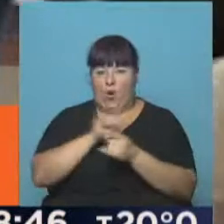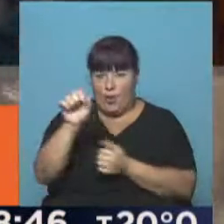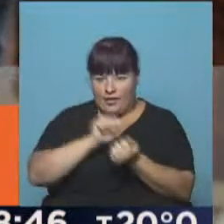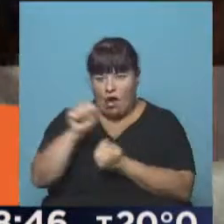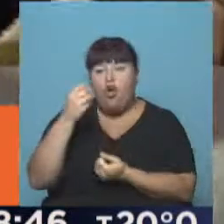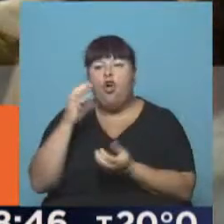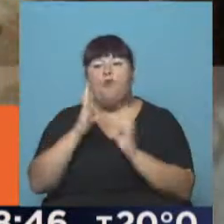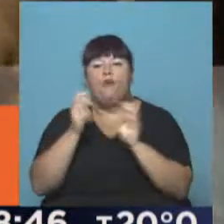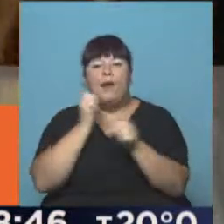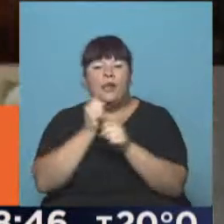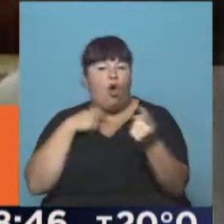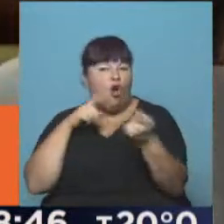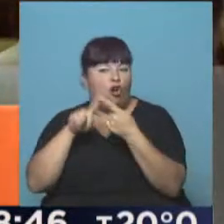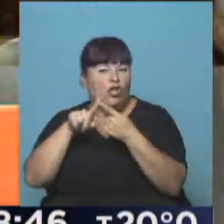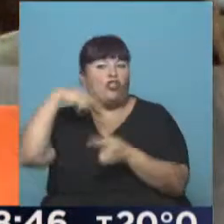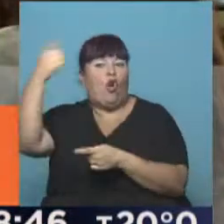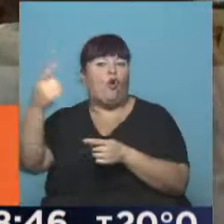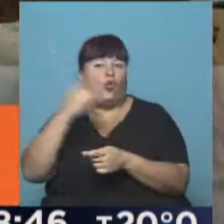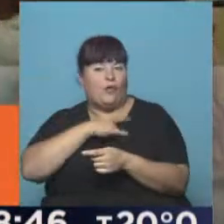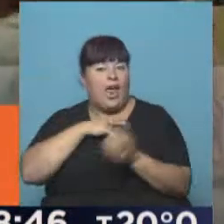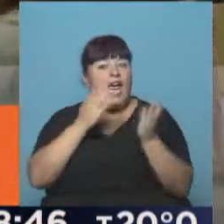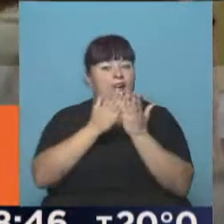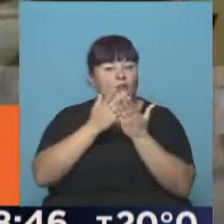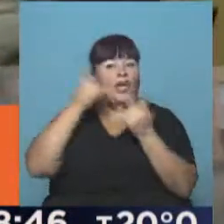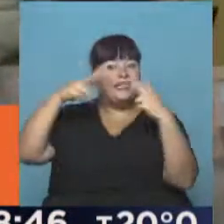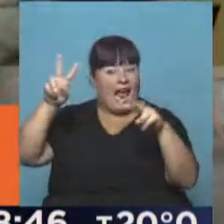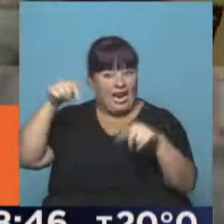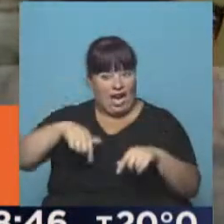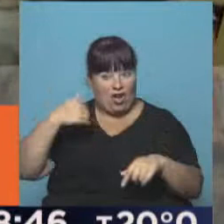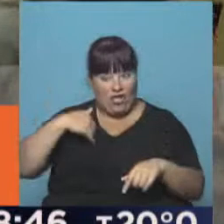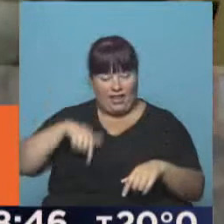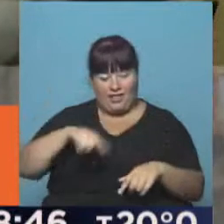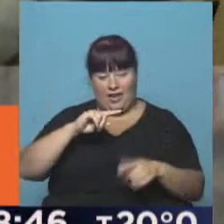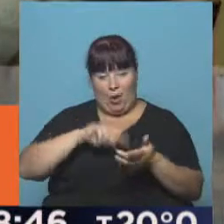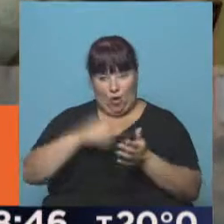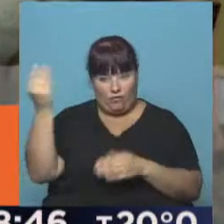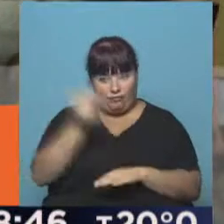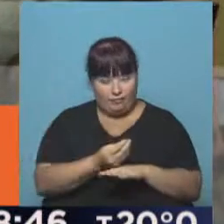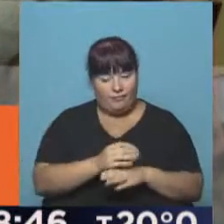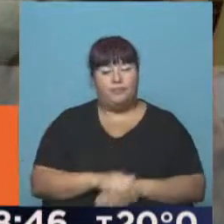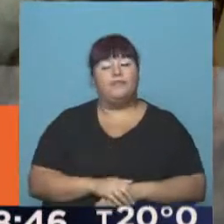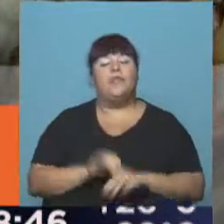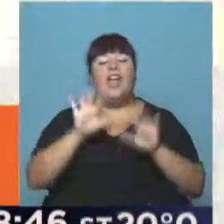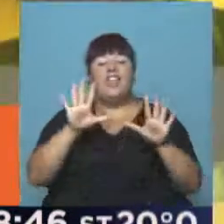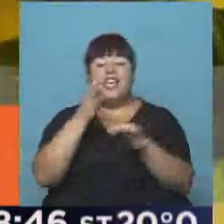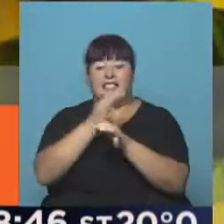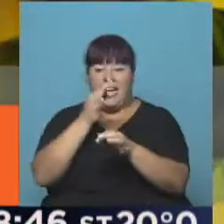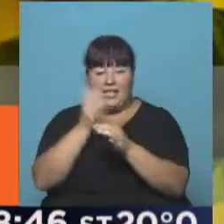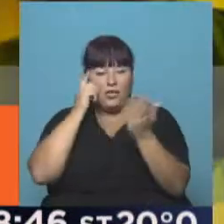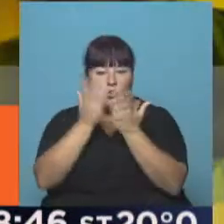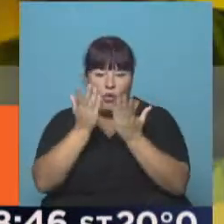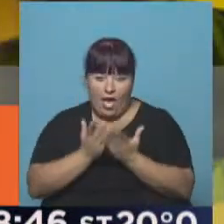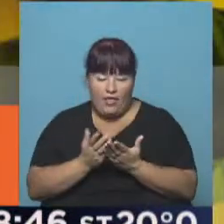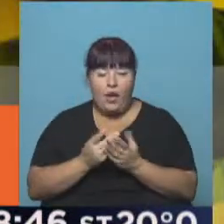cómo trabajamos conectadamente con otras universidades, los estudiantes extranjeros que tenemos en la universidad. En las 10 categorías